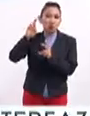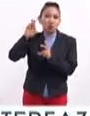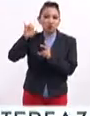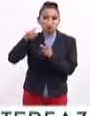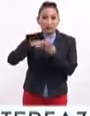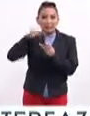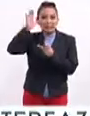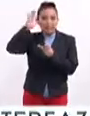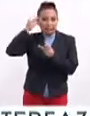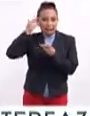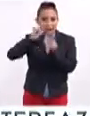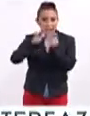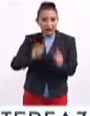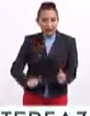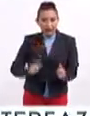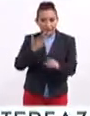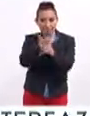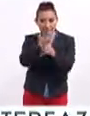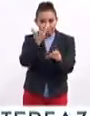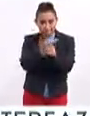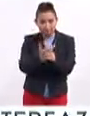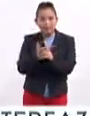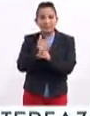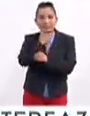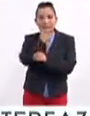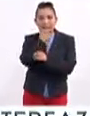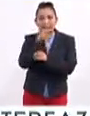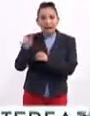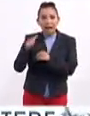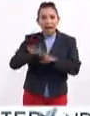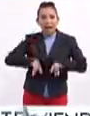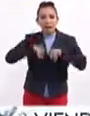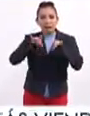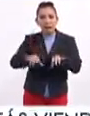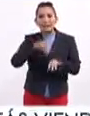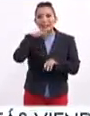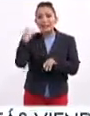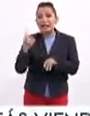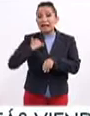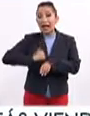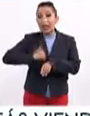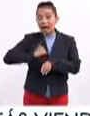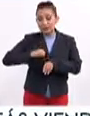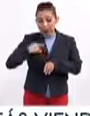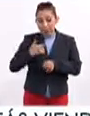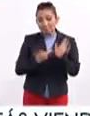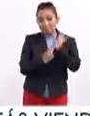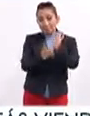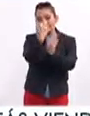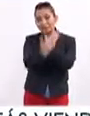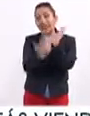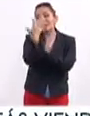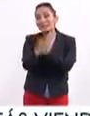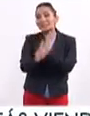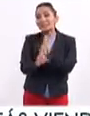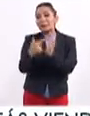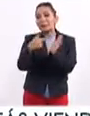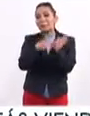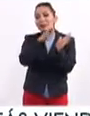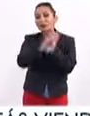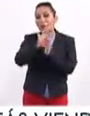URSS, China, Francia, Estados Unidos, Reino Unido, Australia, Chile y Canadá, fue presentado el 10 de diciembre